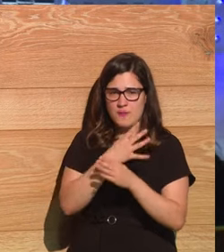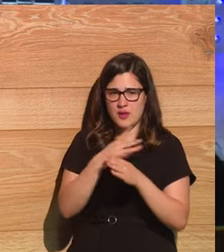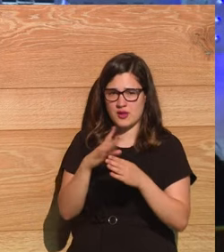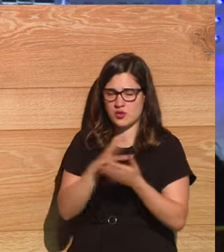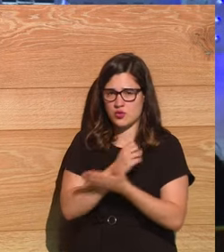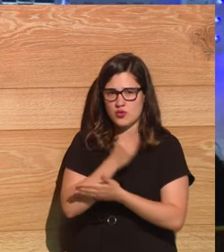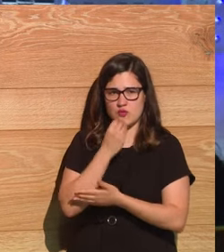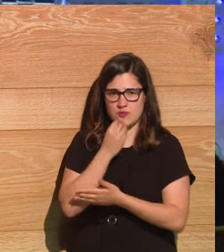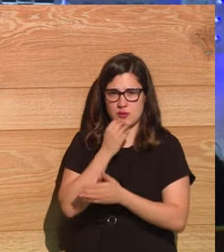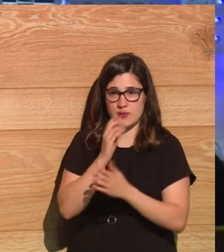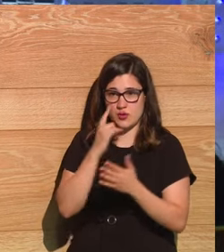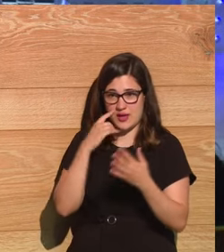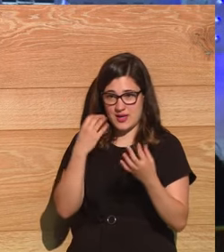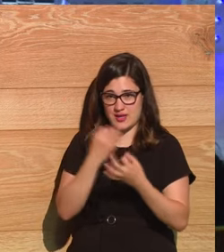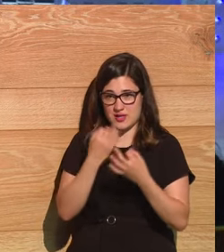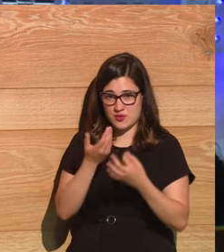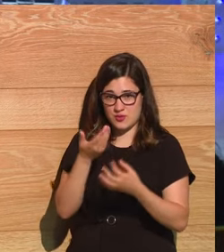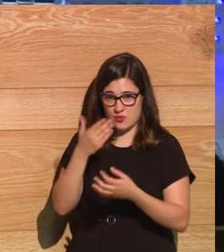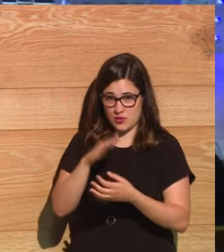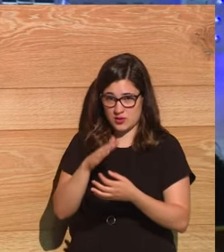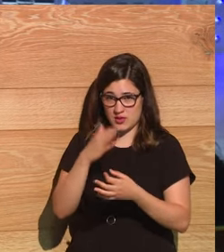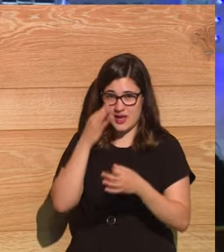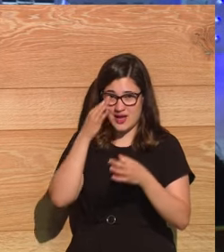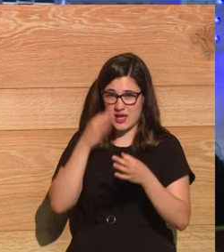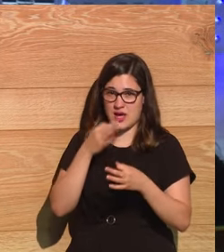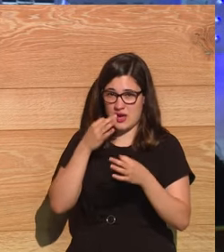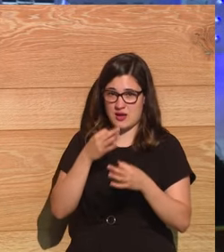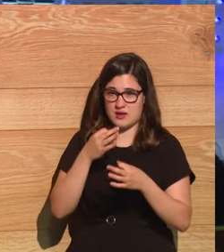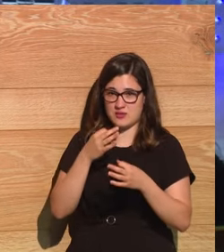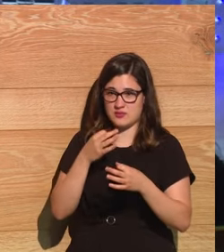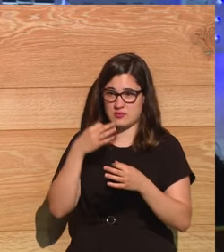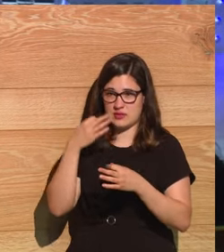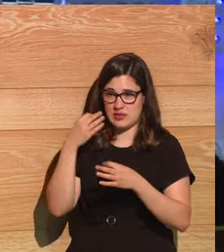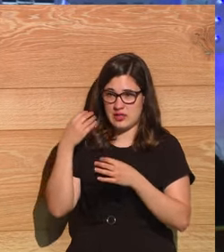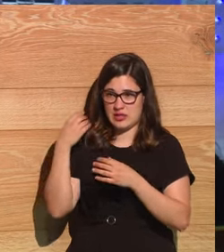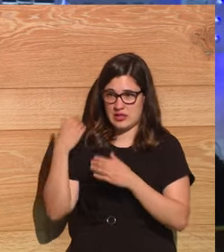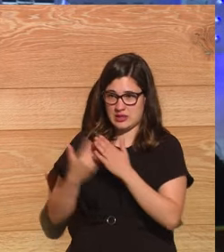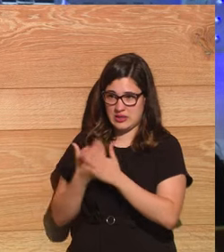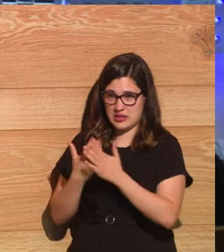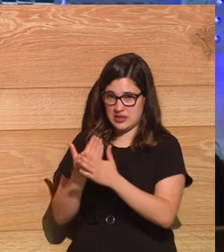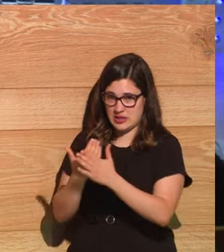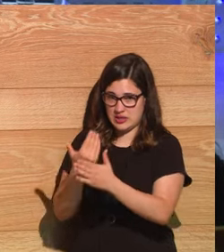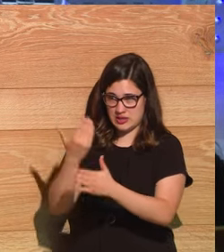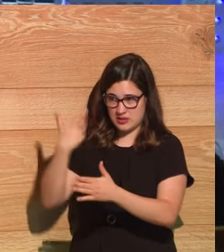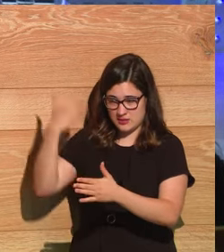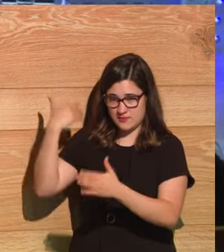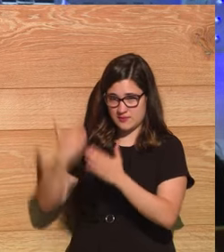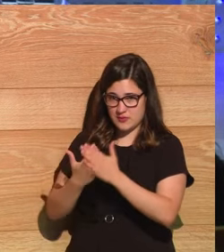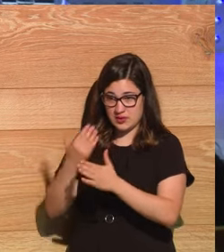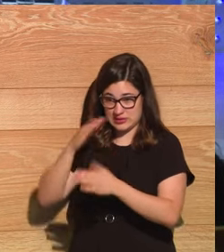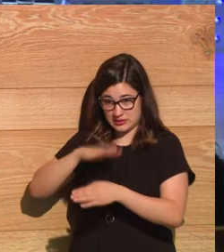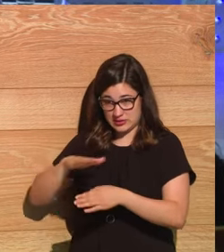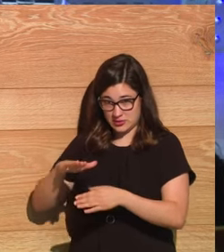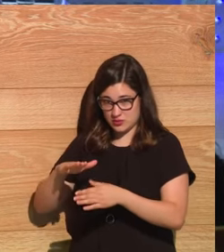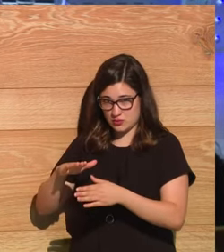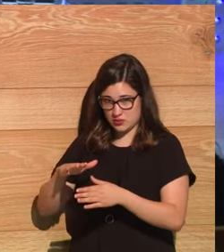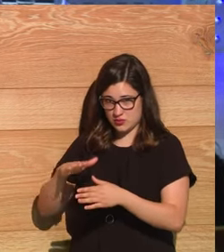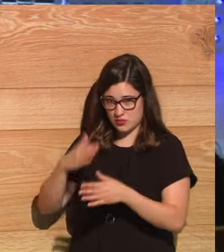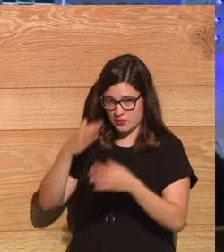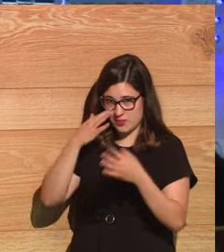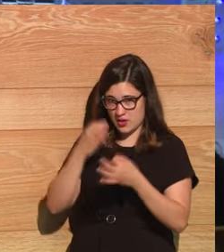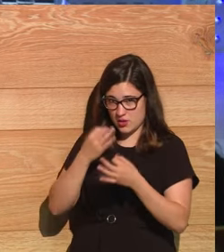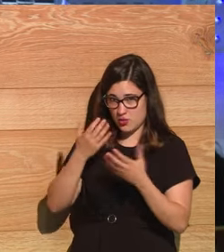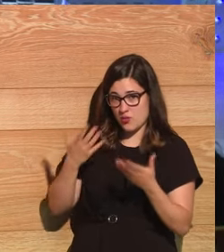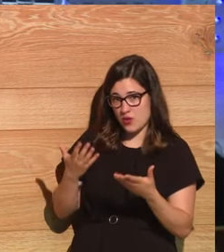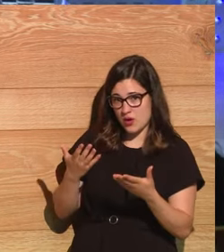hominido del Pleistoceno, el riesgo de muerte, o sea, habitual, y te voy a decir sobre todo en los niños, que eso no es ninguna broma, no estaba tanto en que